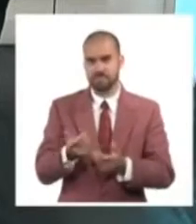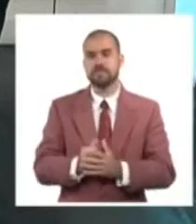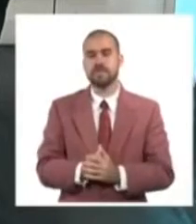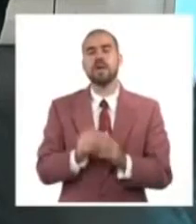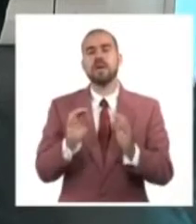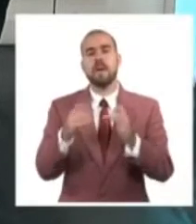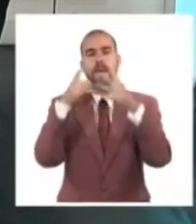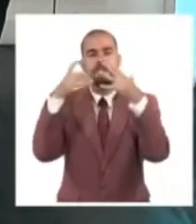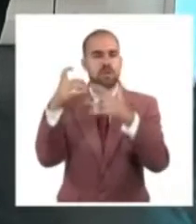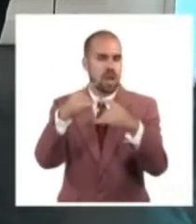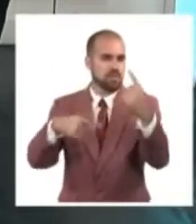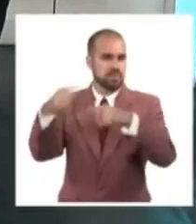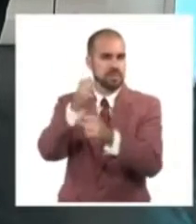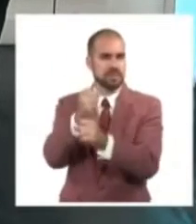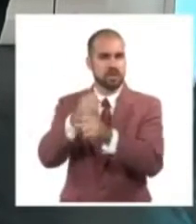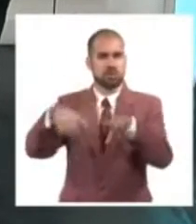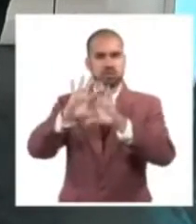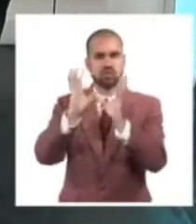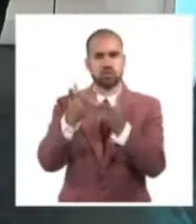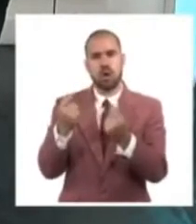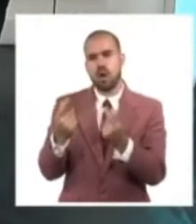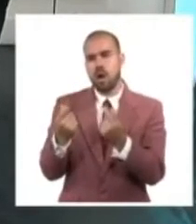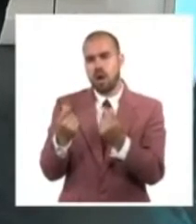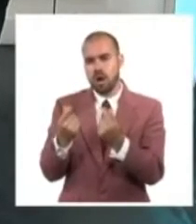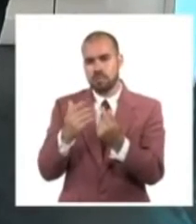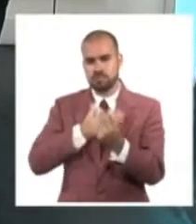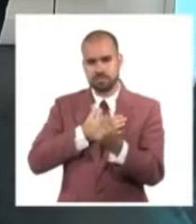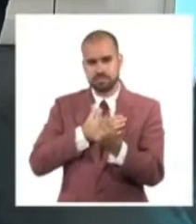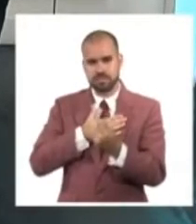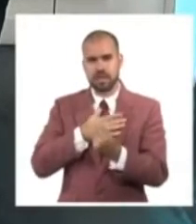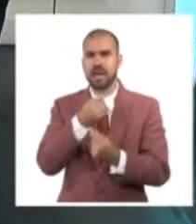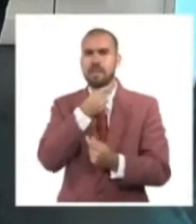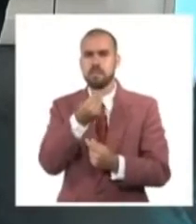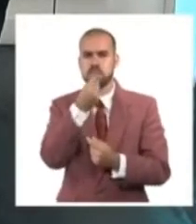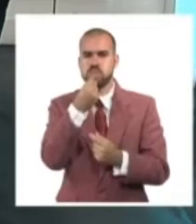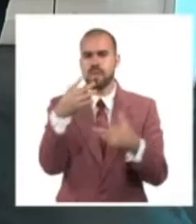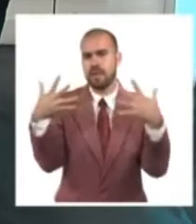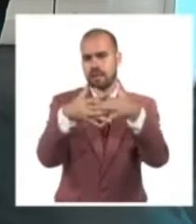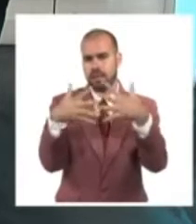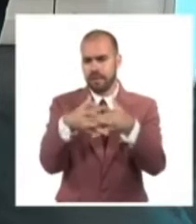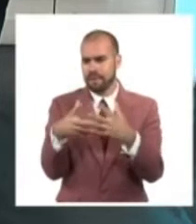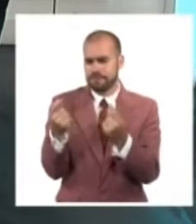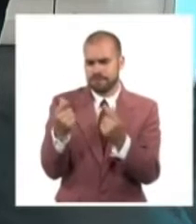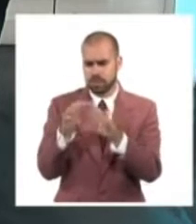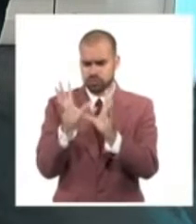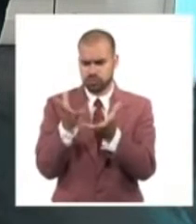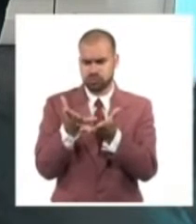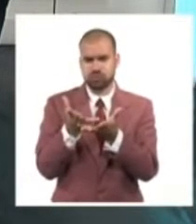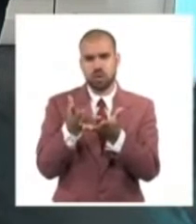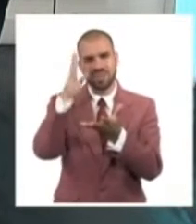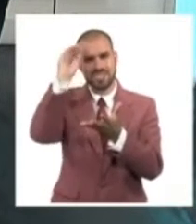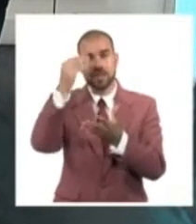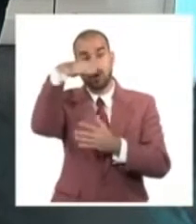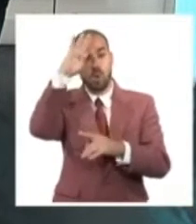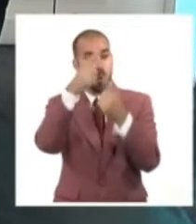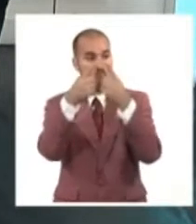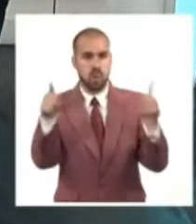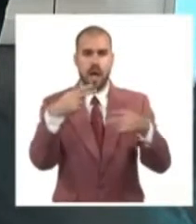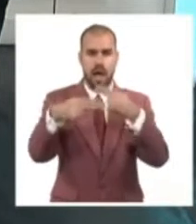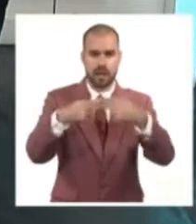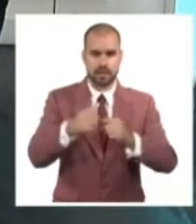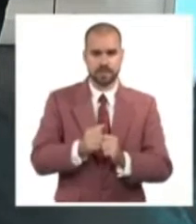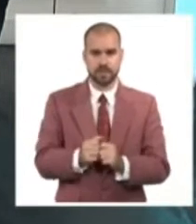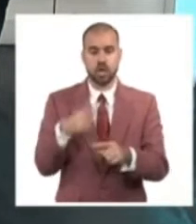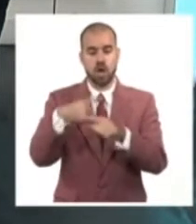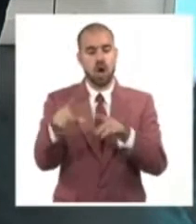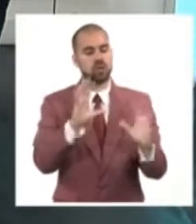relaciones económicas nacionales, pudiéramos decir, las relaciones económicas y financieras que se desarrollan en la nación. Y la Sociedad de Derecho